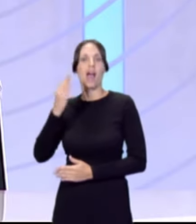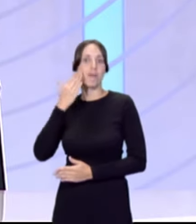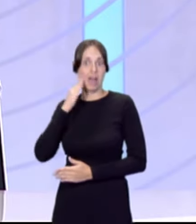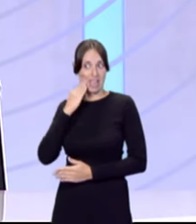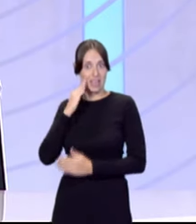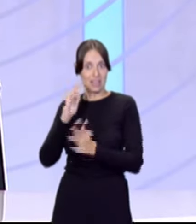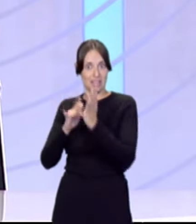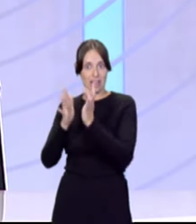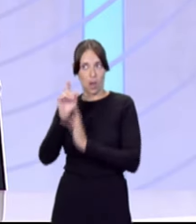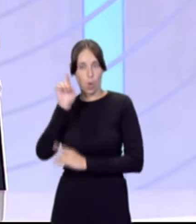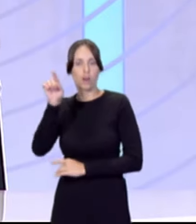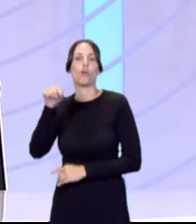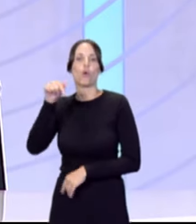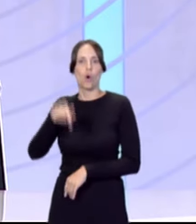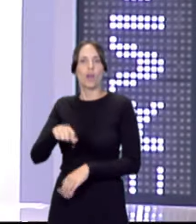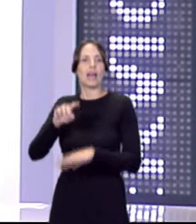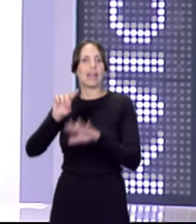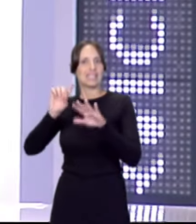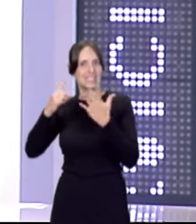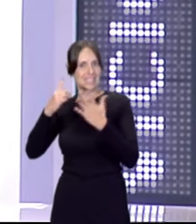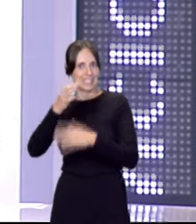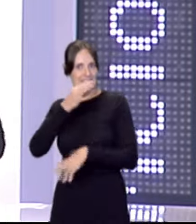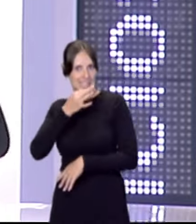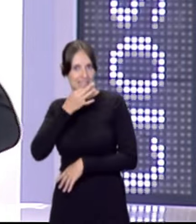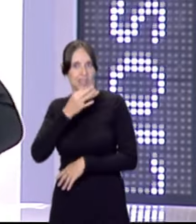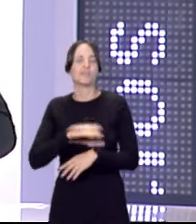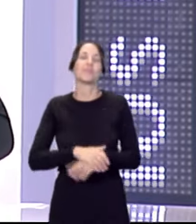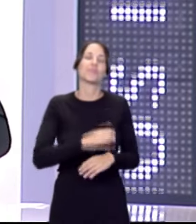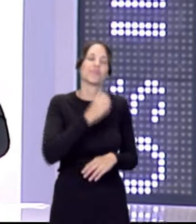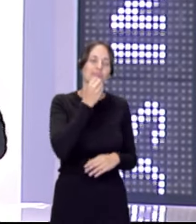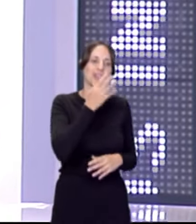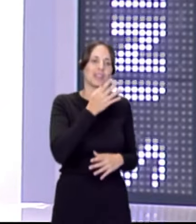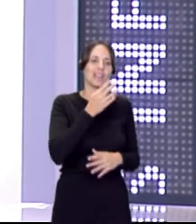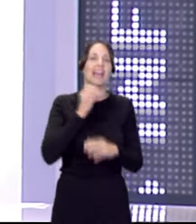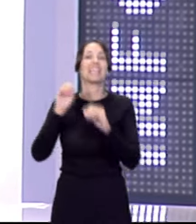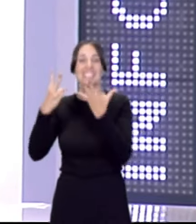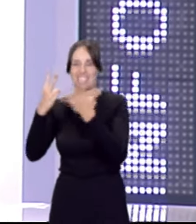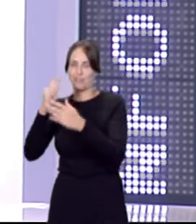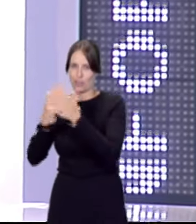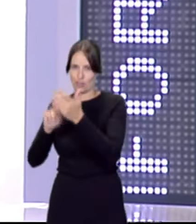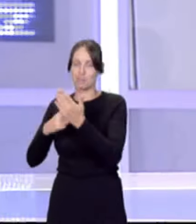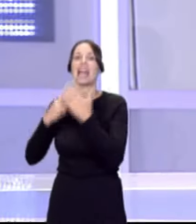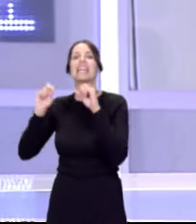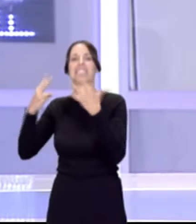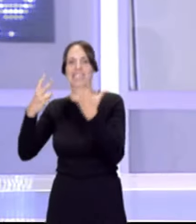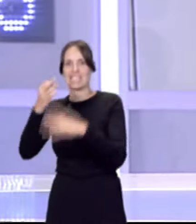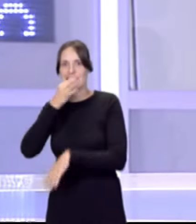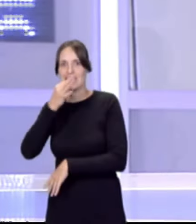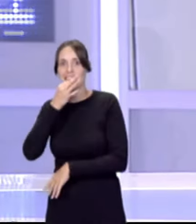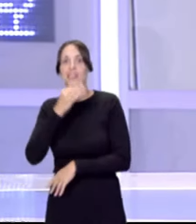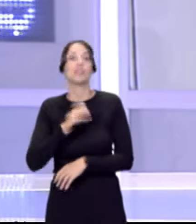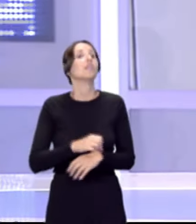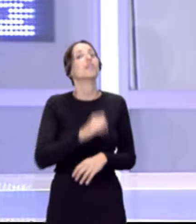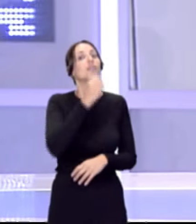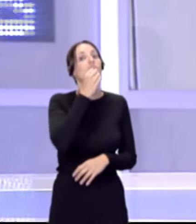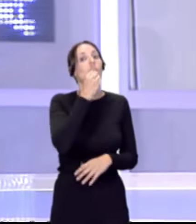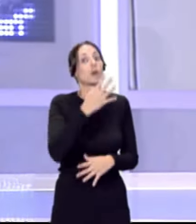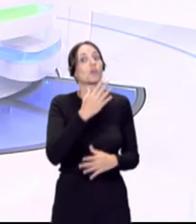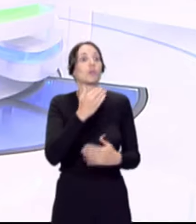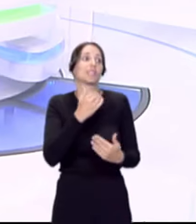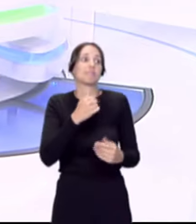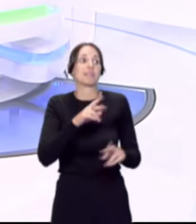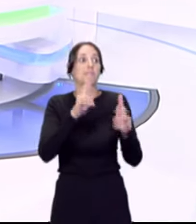de Tenerife. Pues Begoña Santos Olmeda, María José Blanco, un placer volverte a tener aquí con nosotros. Esta vez para hablar de un libro en el que eres protagonista.